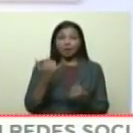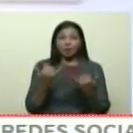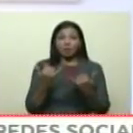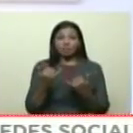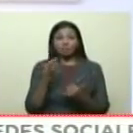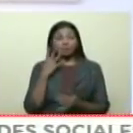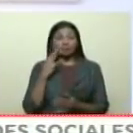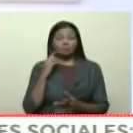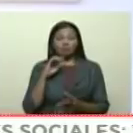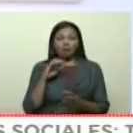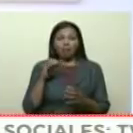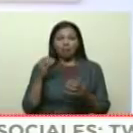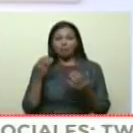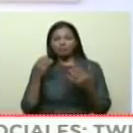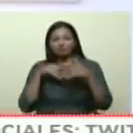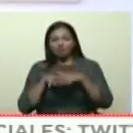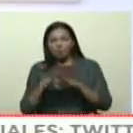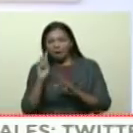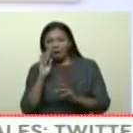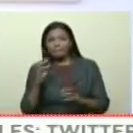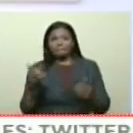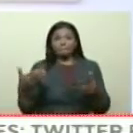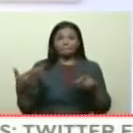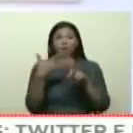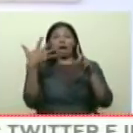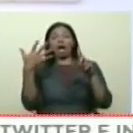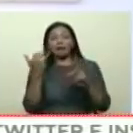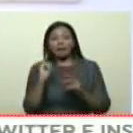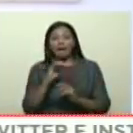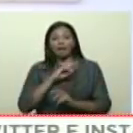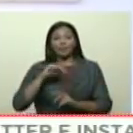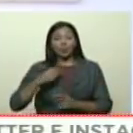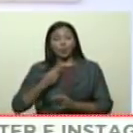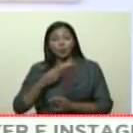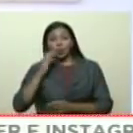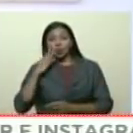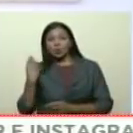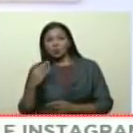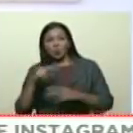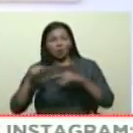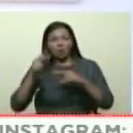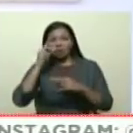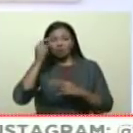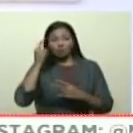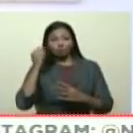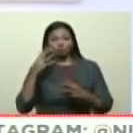la influencia, el impacto que eso tiene en la juventud, en los niños, en las niñas,